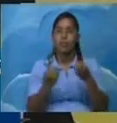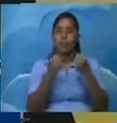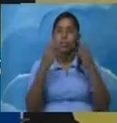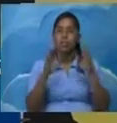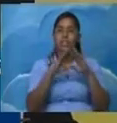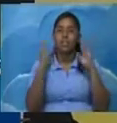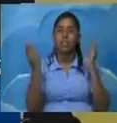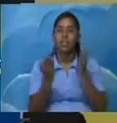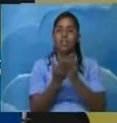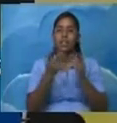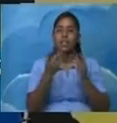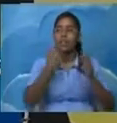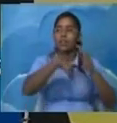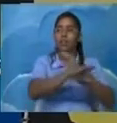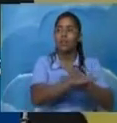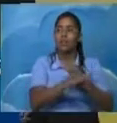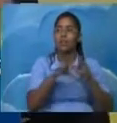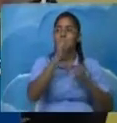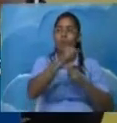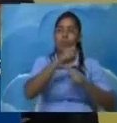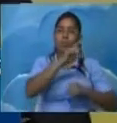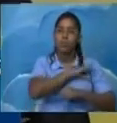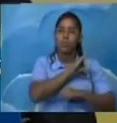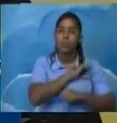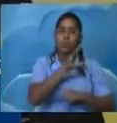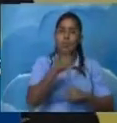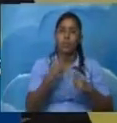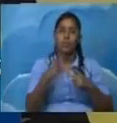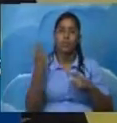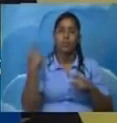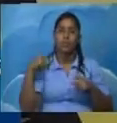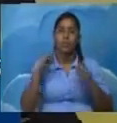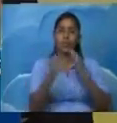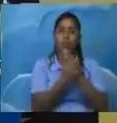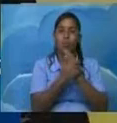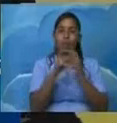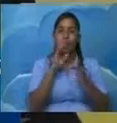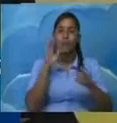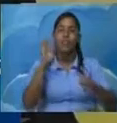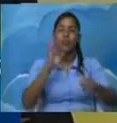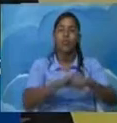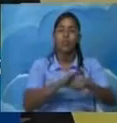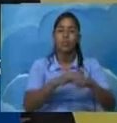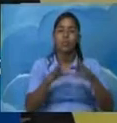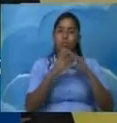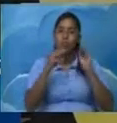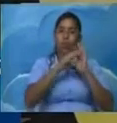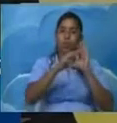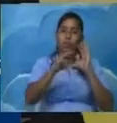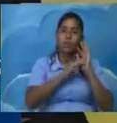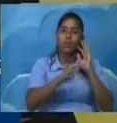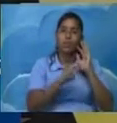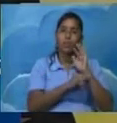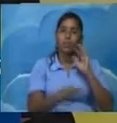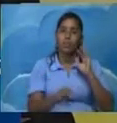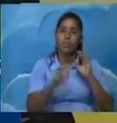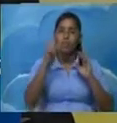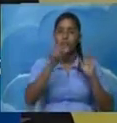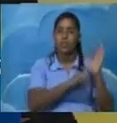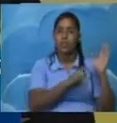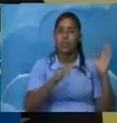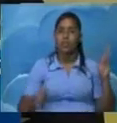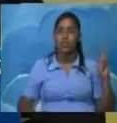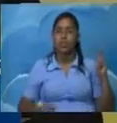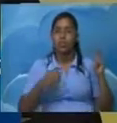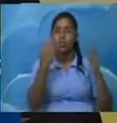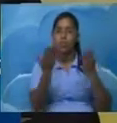vas a tomar en posesión, pero tienes que guardar y cumplir todos los mandamientos que el Señor nos da